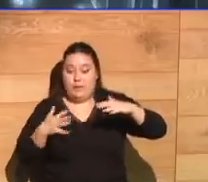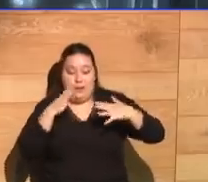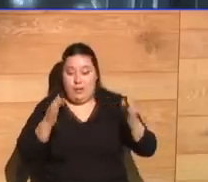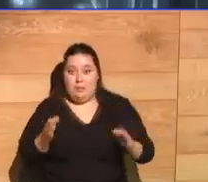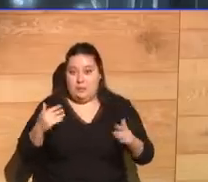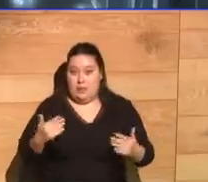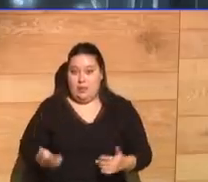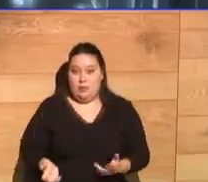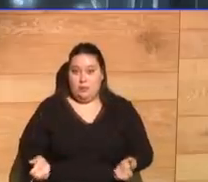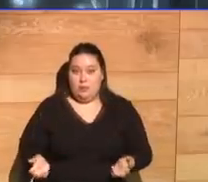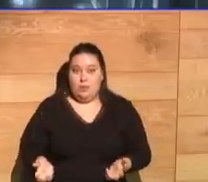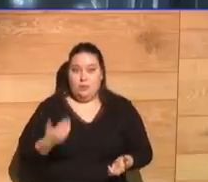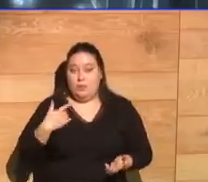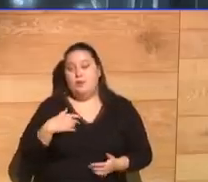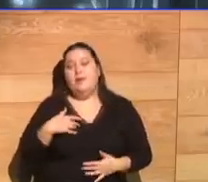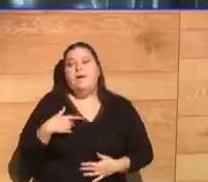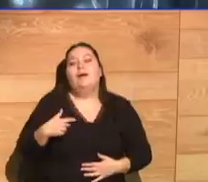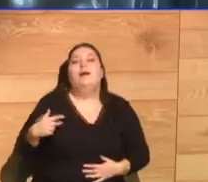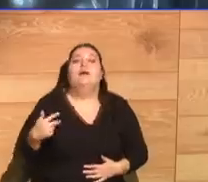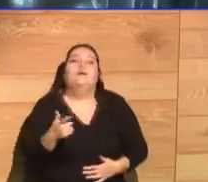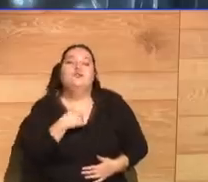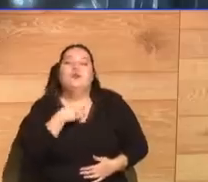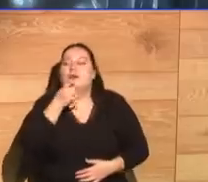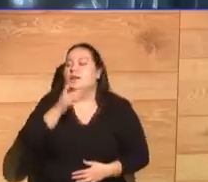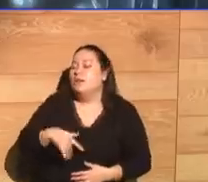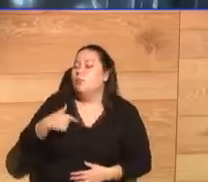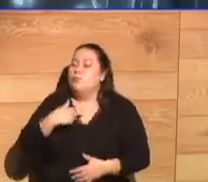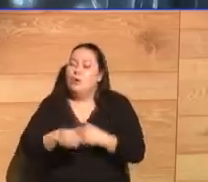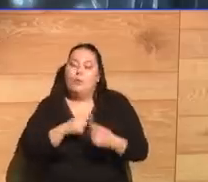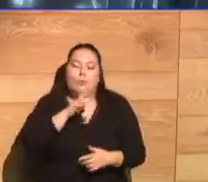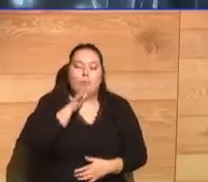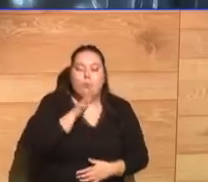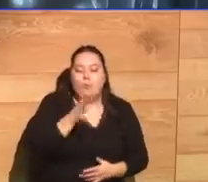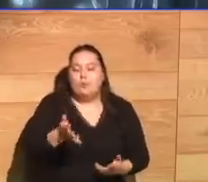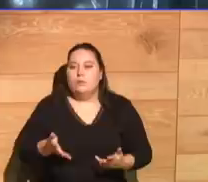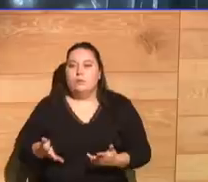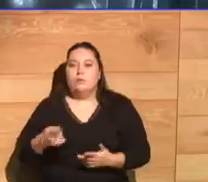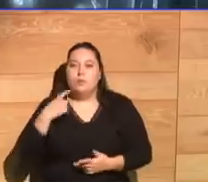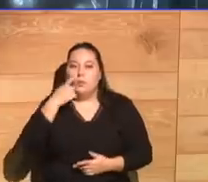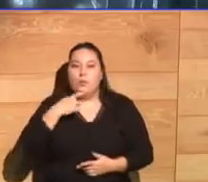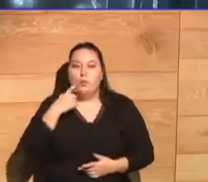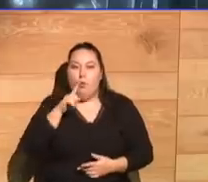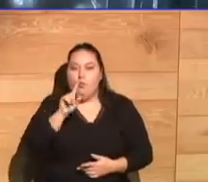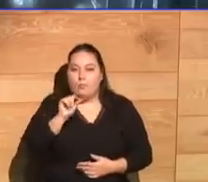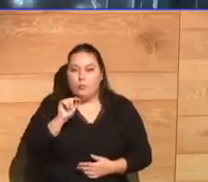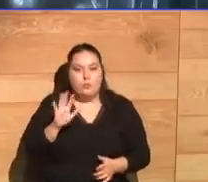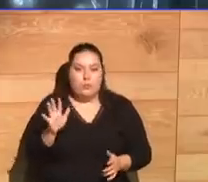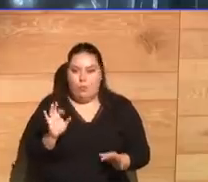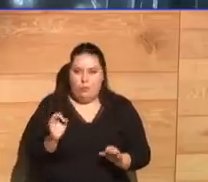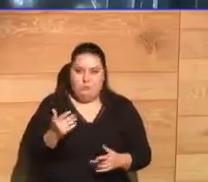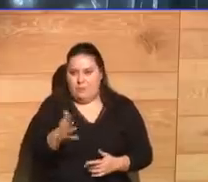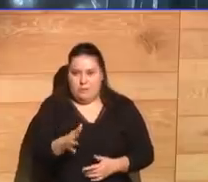porque él es invulnerable, pero se está dejando llevar. ¿Quién soy? ¿Por qué estoy haciendo todo esto? Dura un minuto o algo